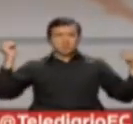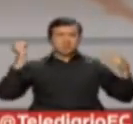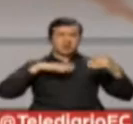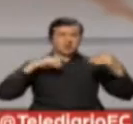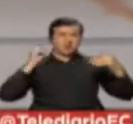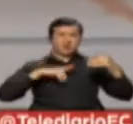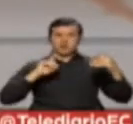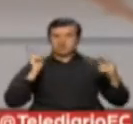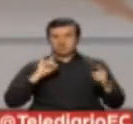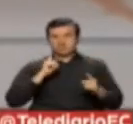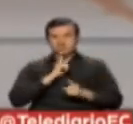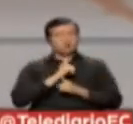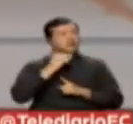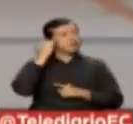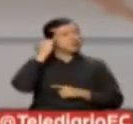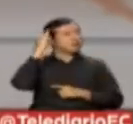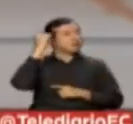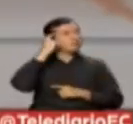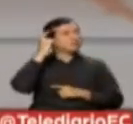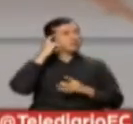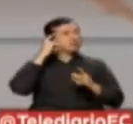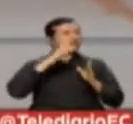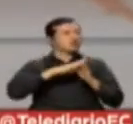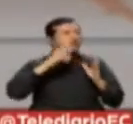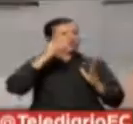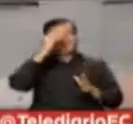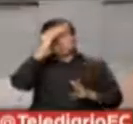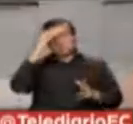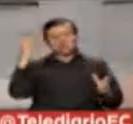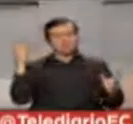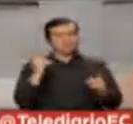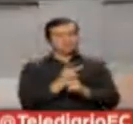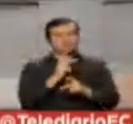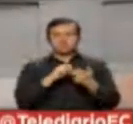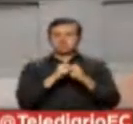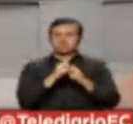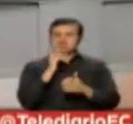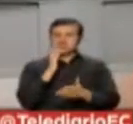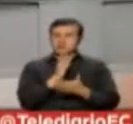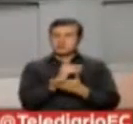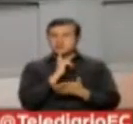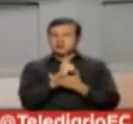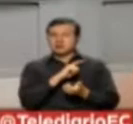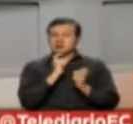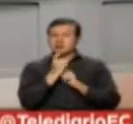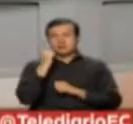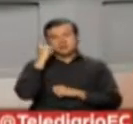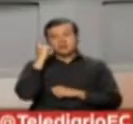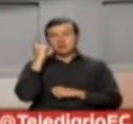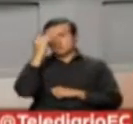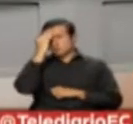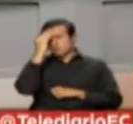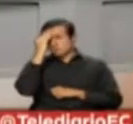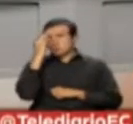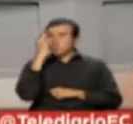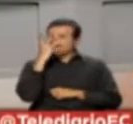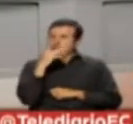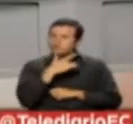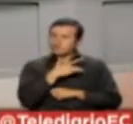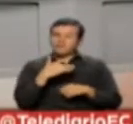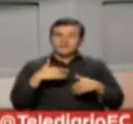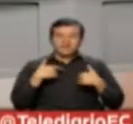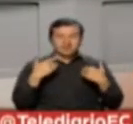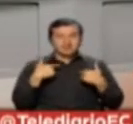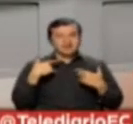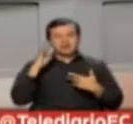es esa idea pesada de una educación pesada tenemos sacarla de encima y pensar en una educación bonita alegre y que